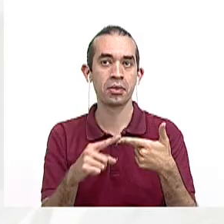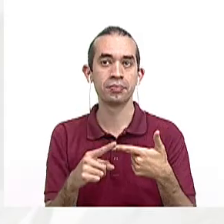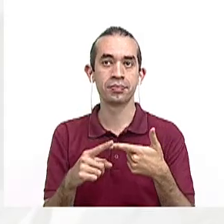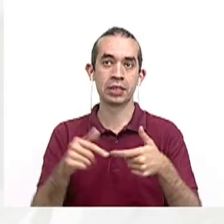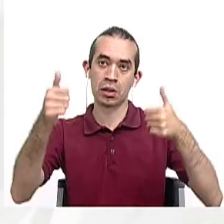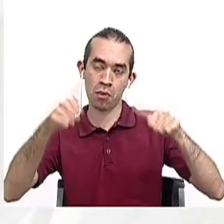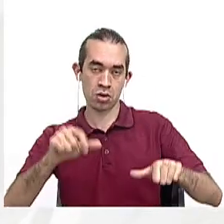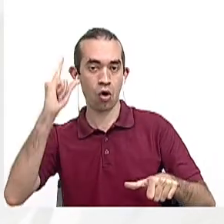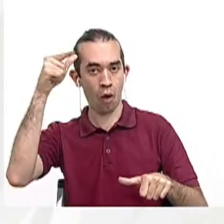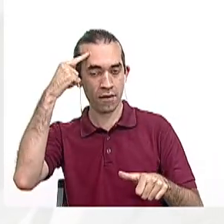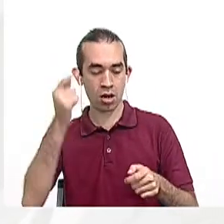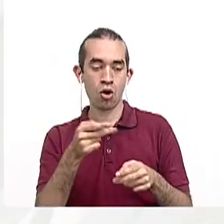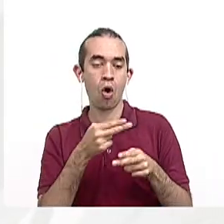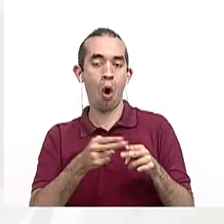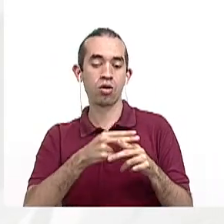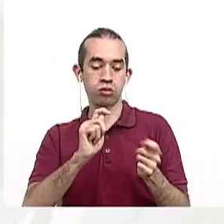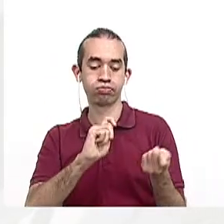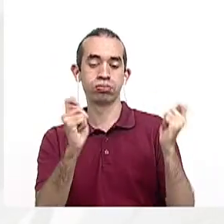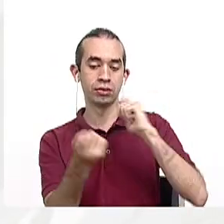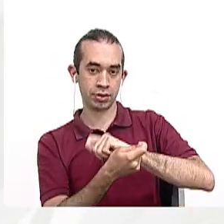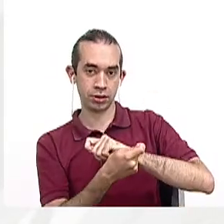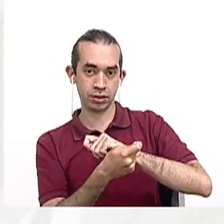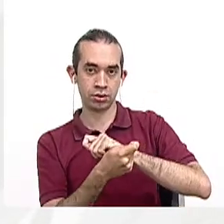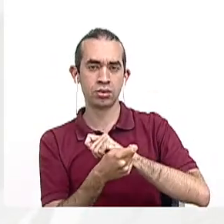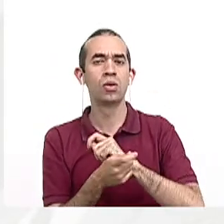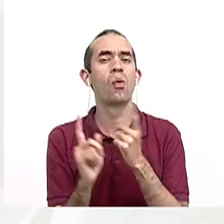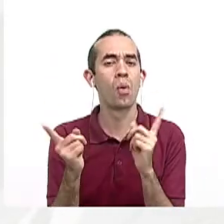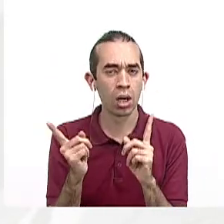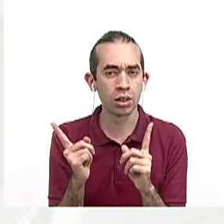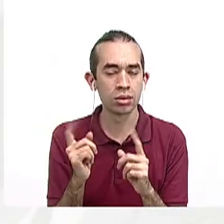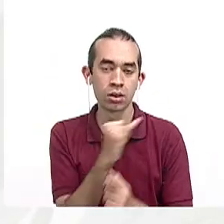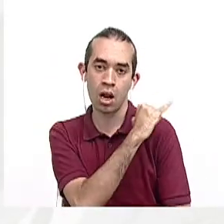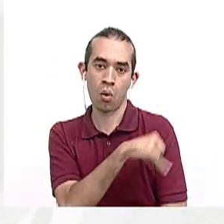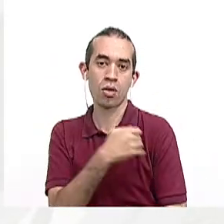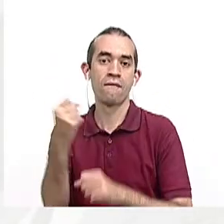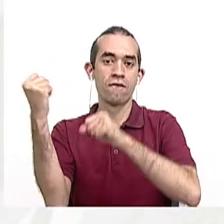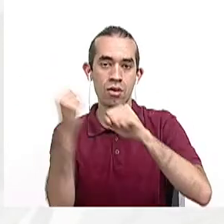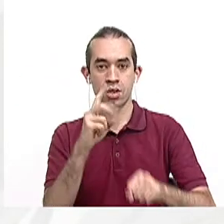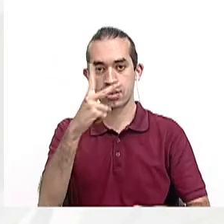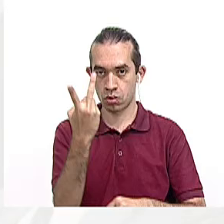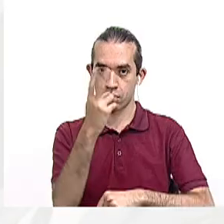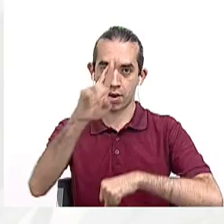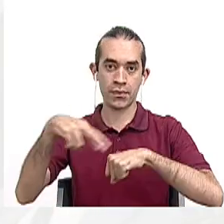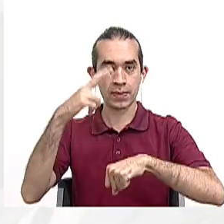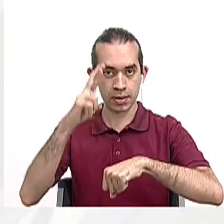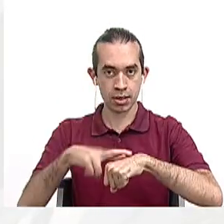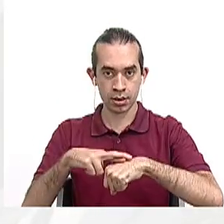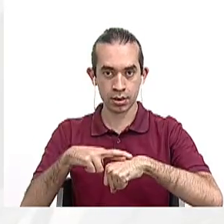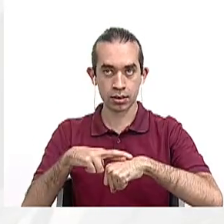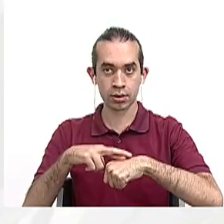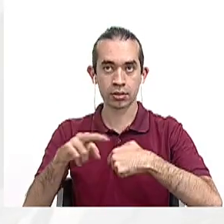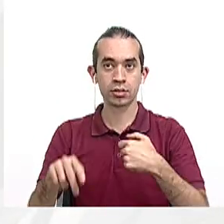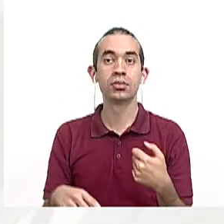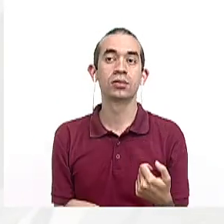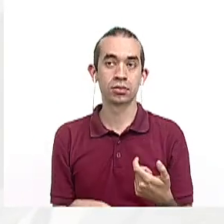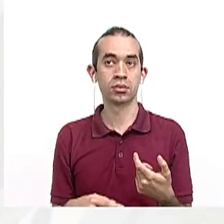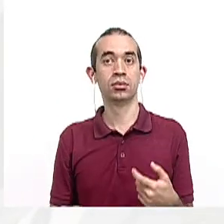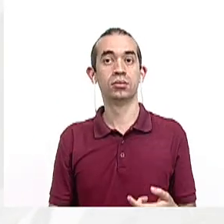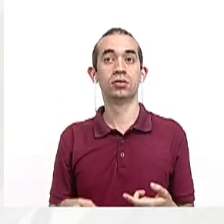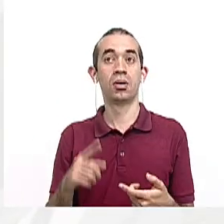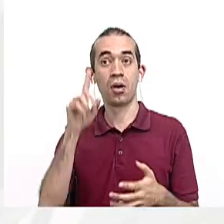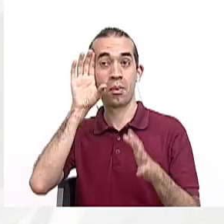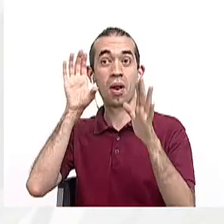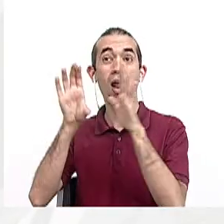que habrá un gobierno de transición. ¿Cuál era ese gobierno de transición? La Junta Fundadora de la Segunda República. Miren